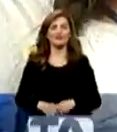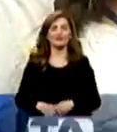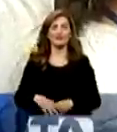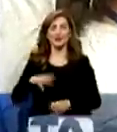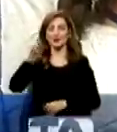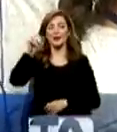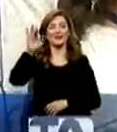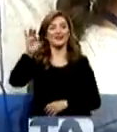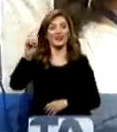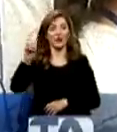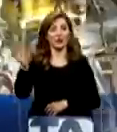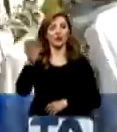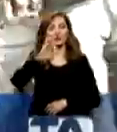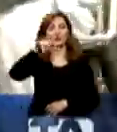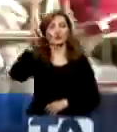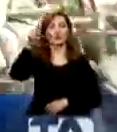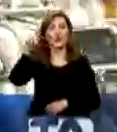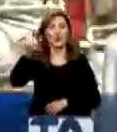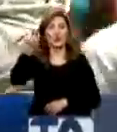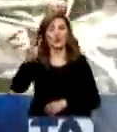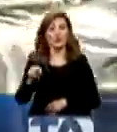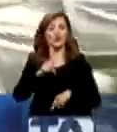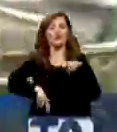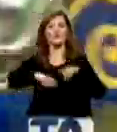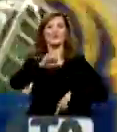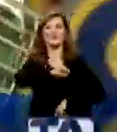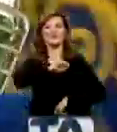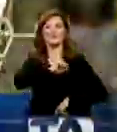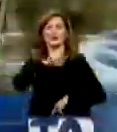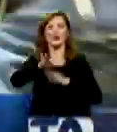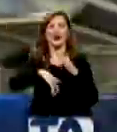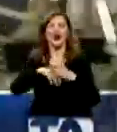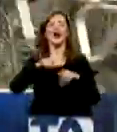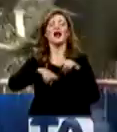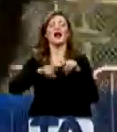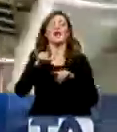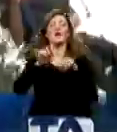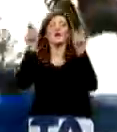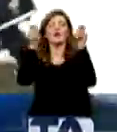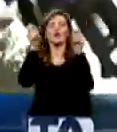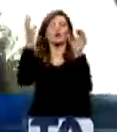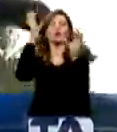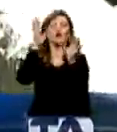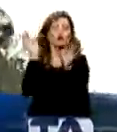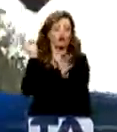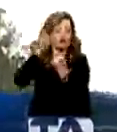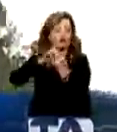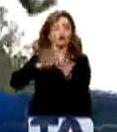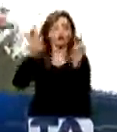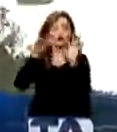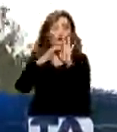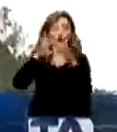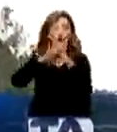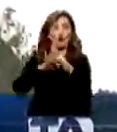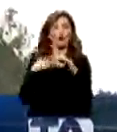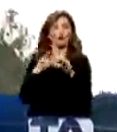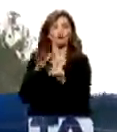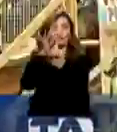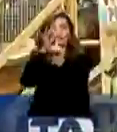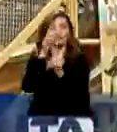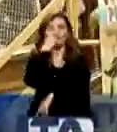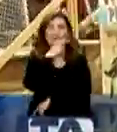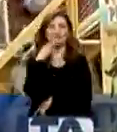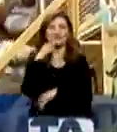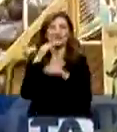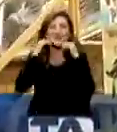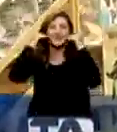Mateo y Jordan son dos amigos que pertenecen a la Fundación Olimpiadas Especiales y en su rostro se notaba la emoción de tener en exclusividad